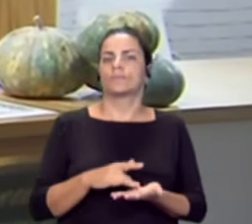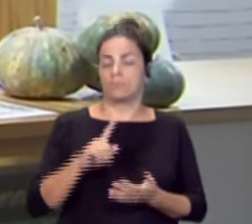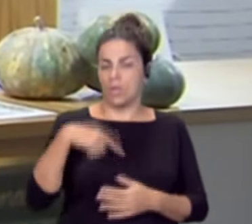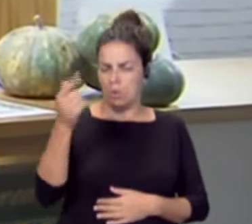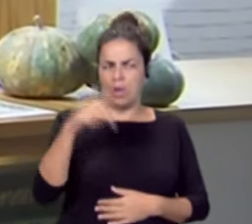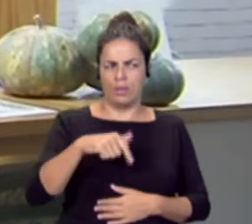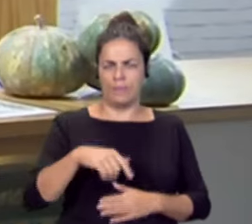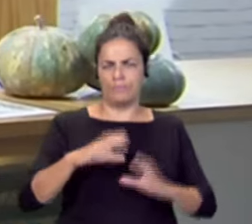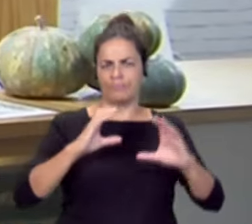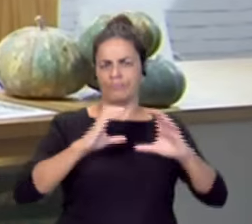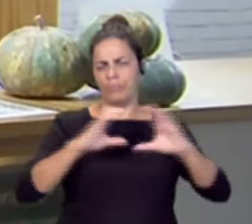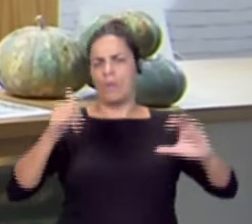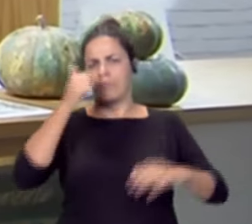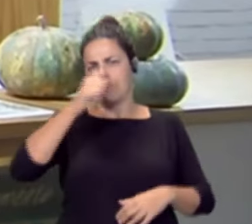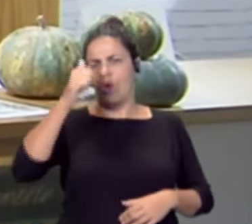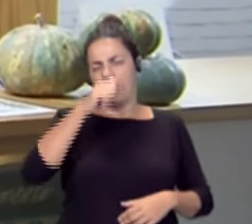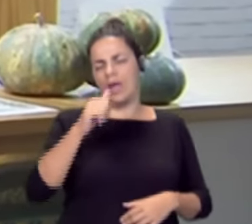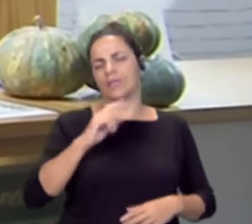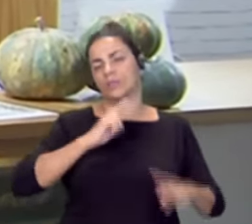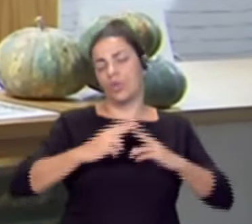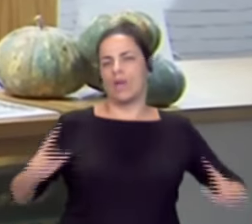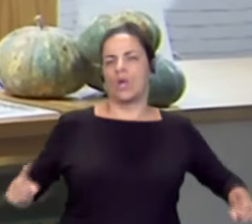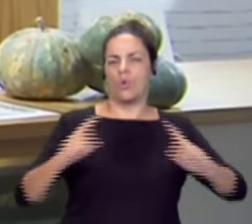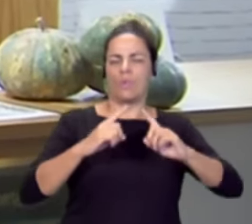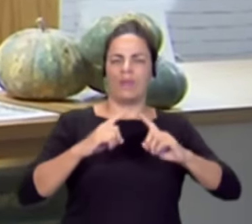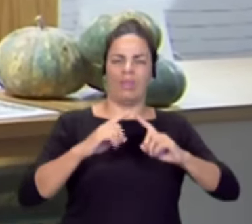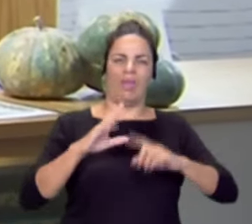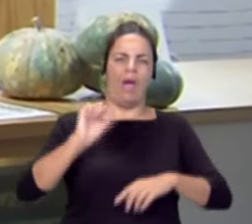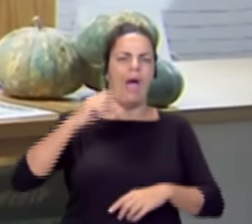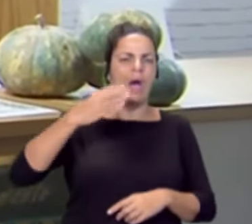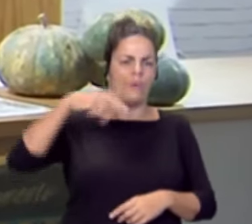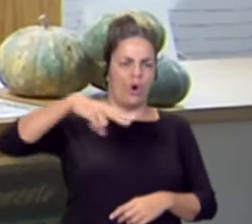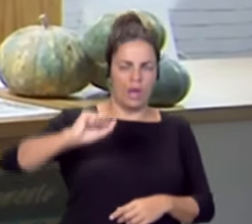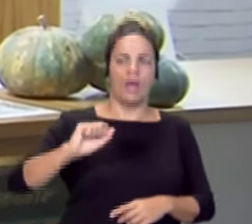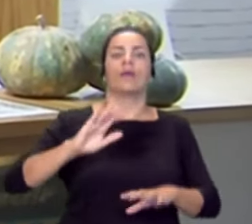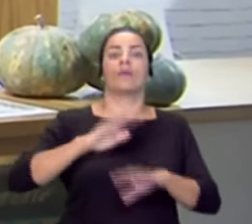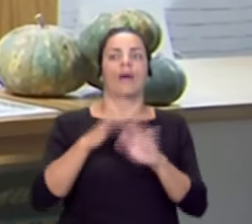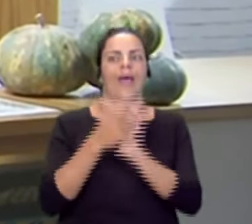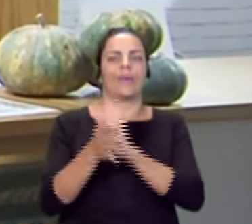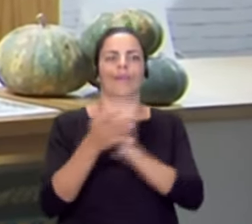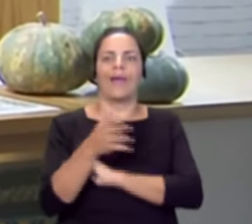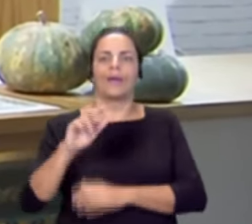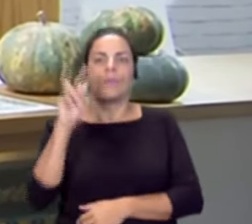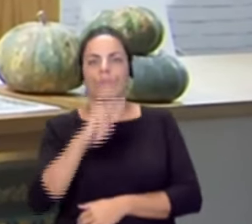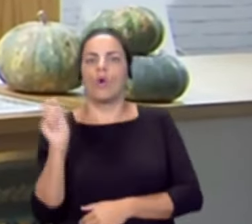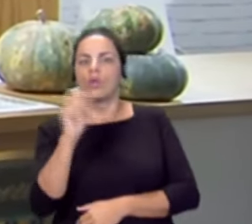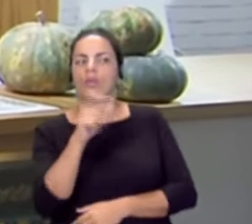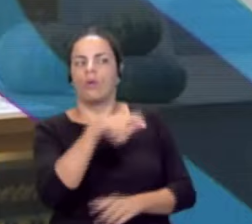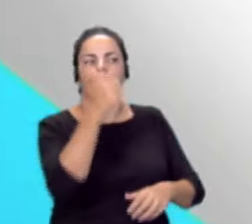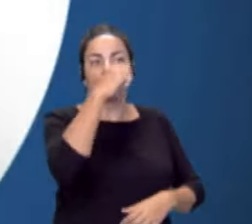bodega de las Cumbres de Aona para explicarles los detalles de la afección de este mosquito a los próximos vinos.